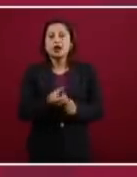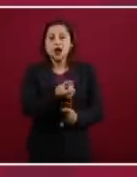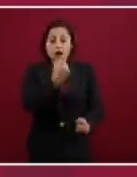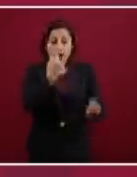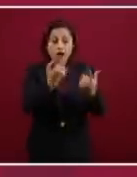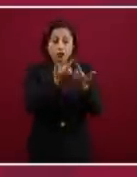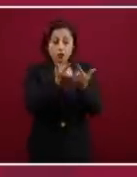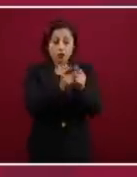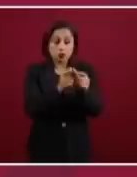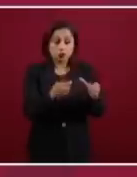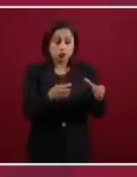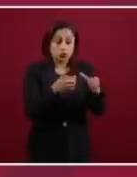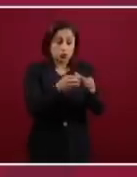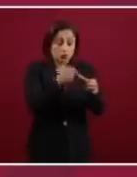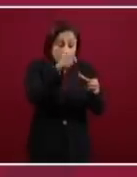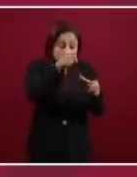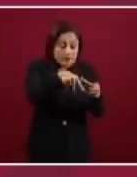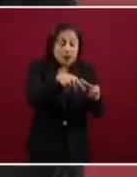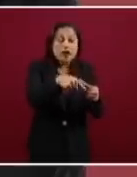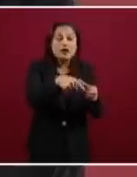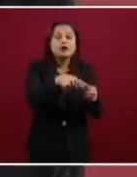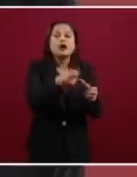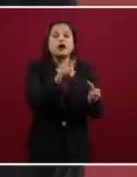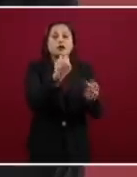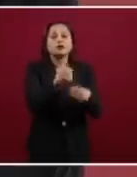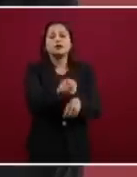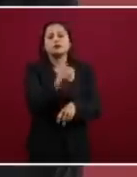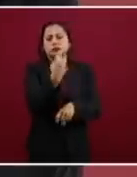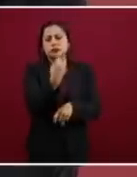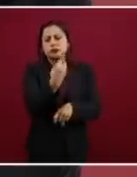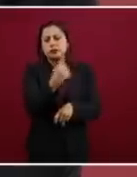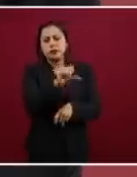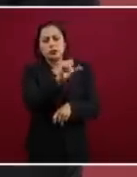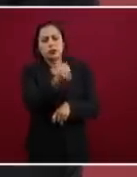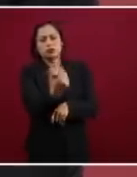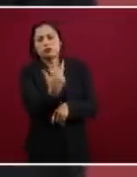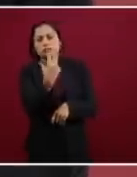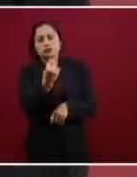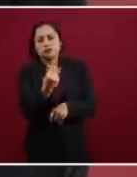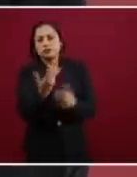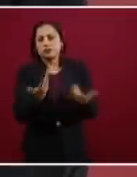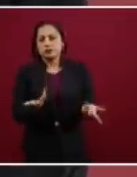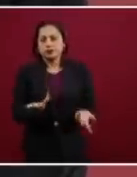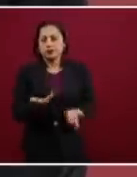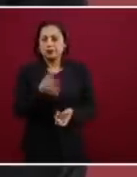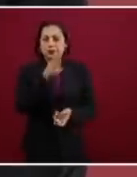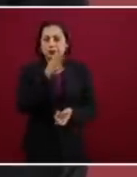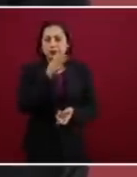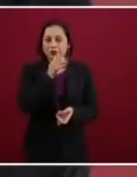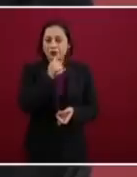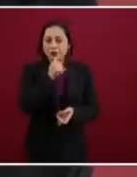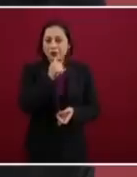favor repito y quienes están en contra ya nadie puede hablar